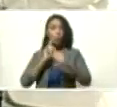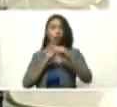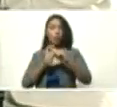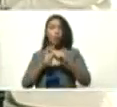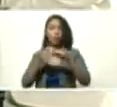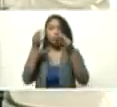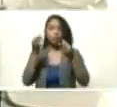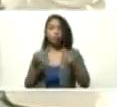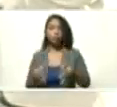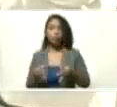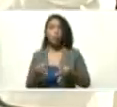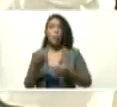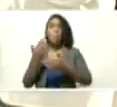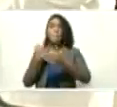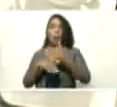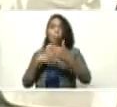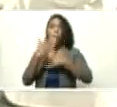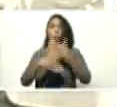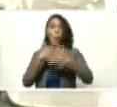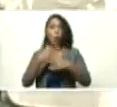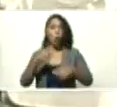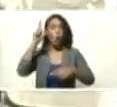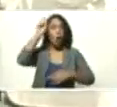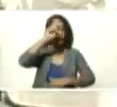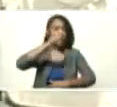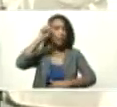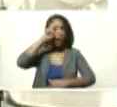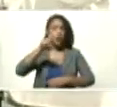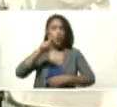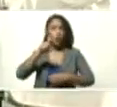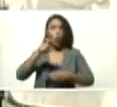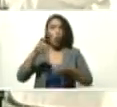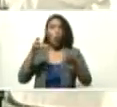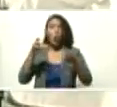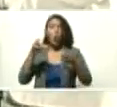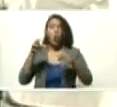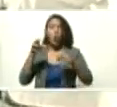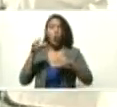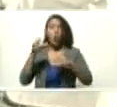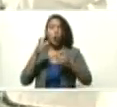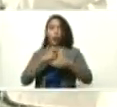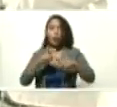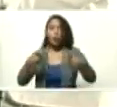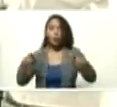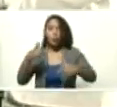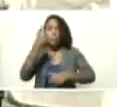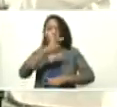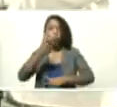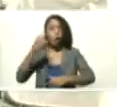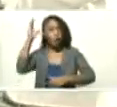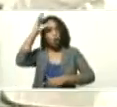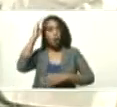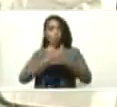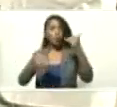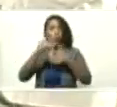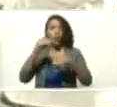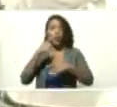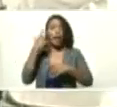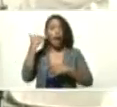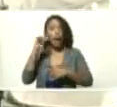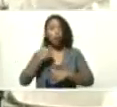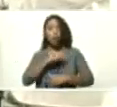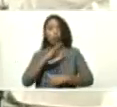Vamos a ir sembrando para las generaciones futuras una conciencia superior a la que hoy tenemos